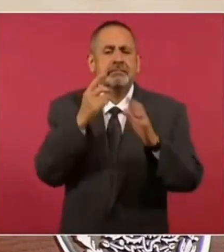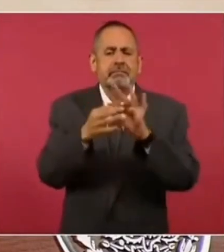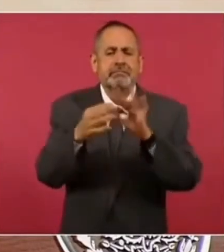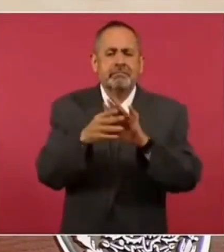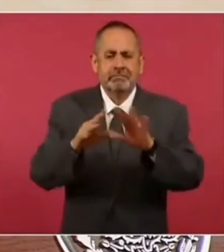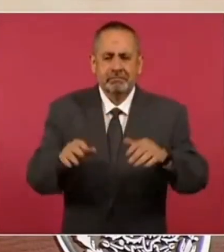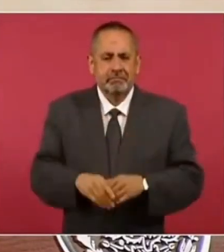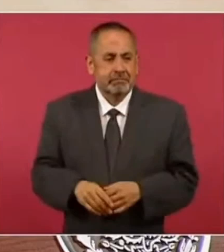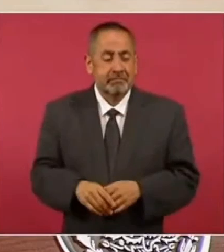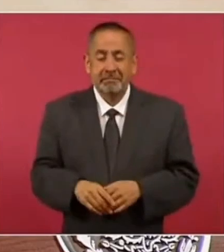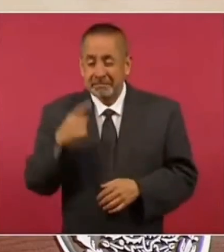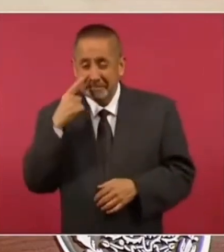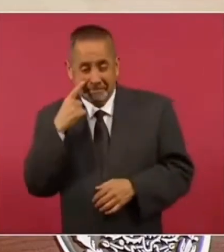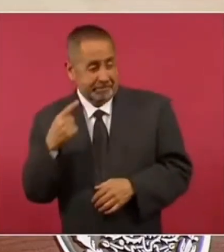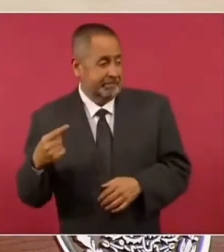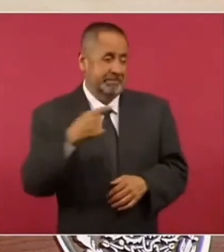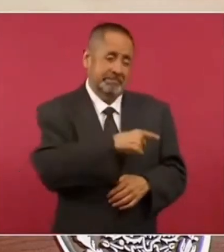ni con Porfirio Díaz